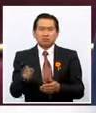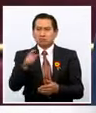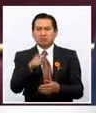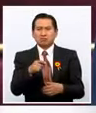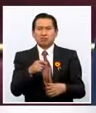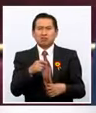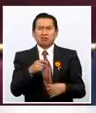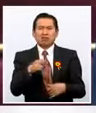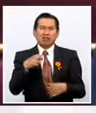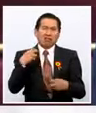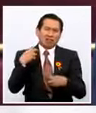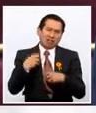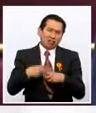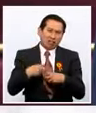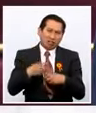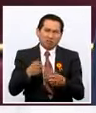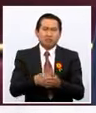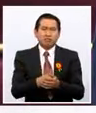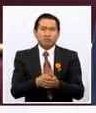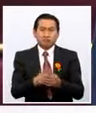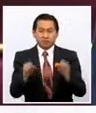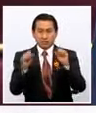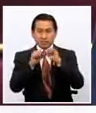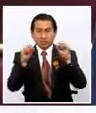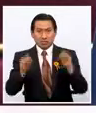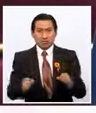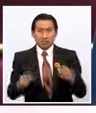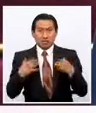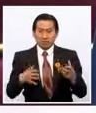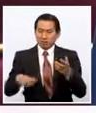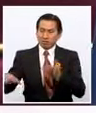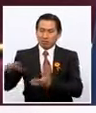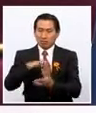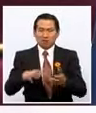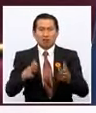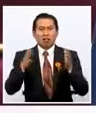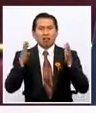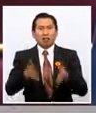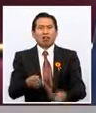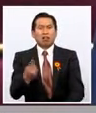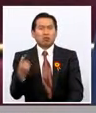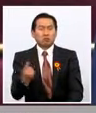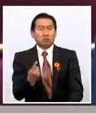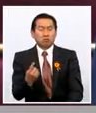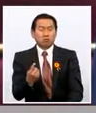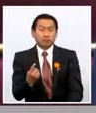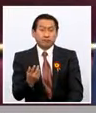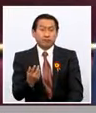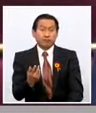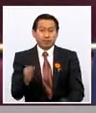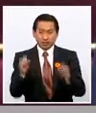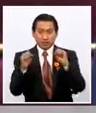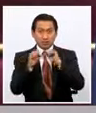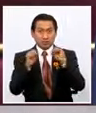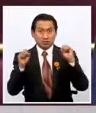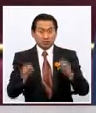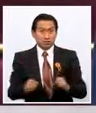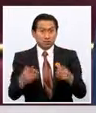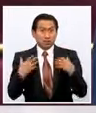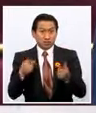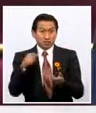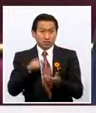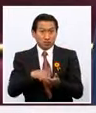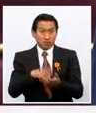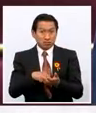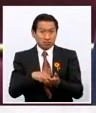un sistema de salud desorganizado y abandonado nos encontramos con un sistema de salud que